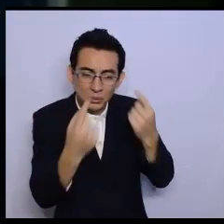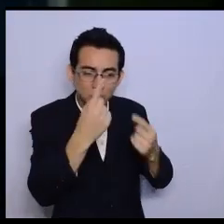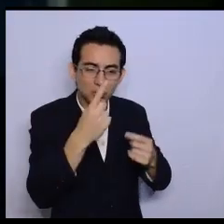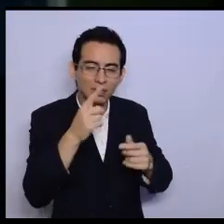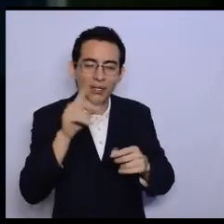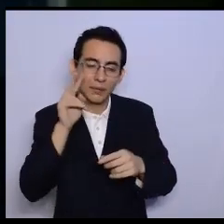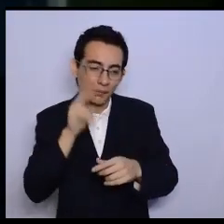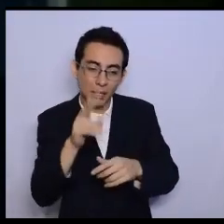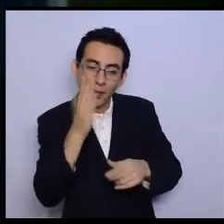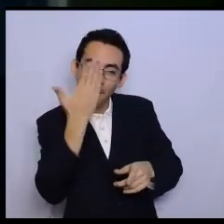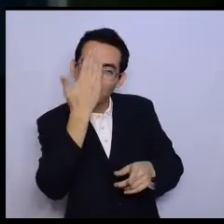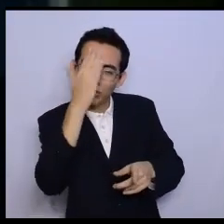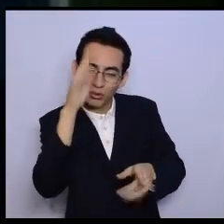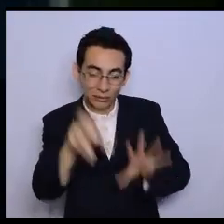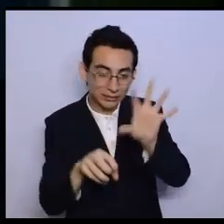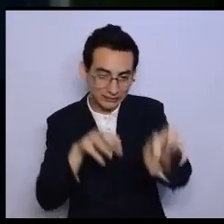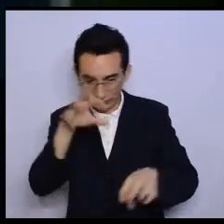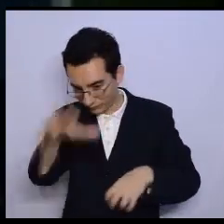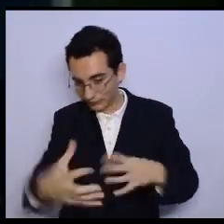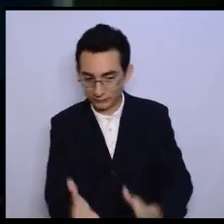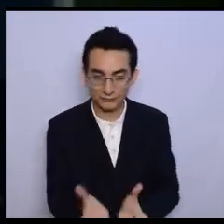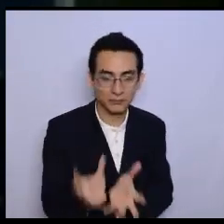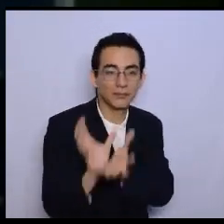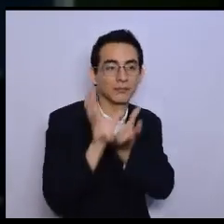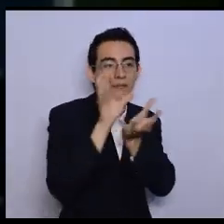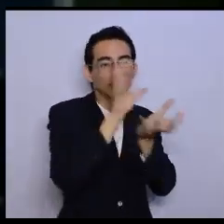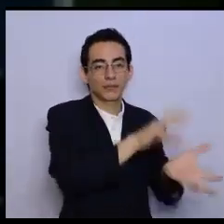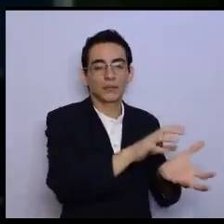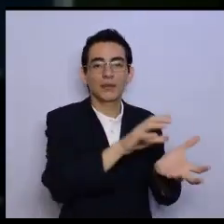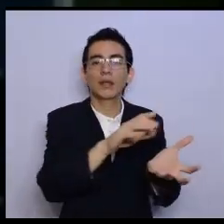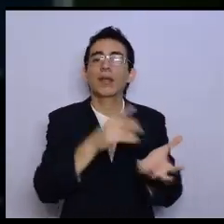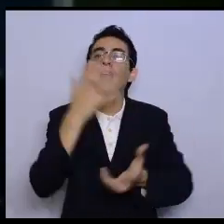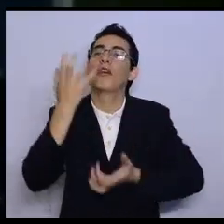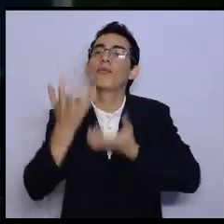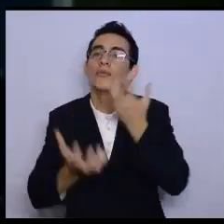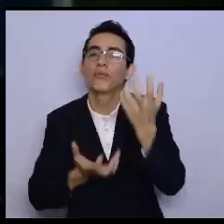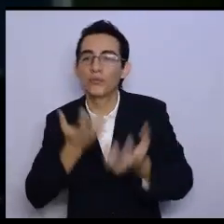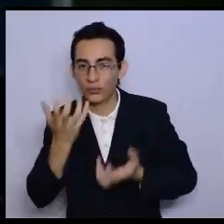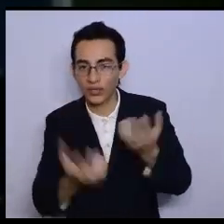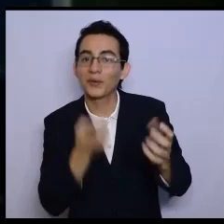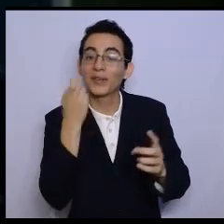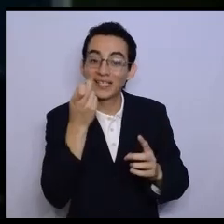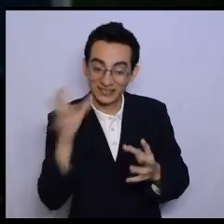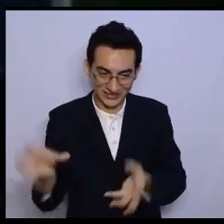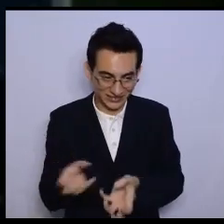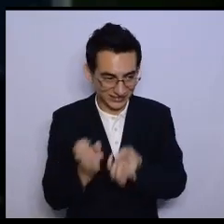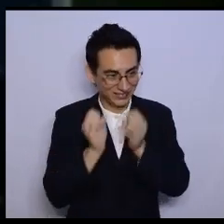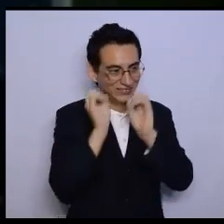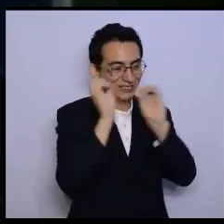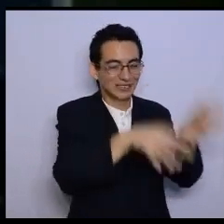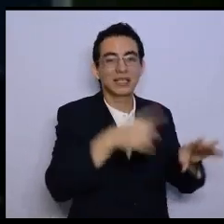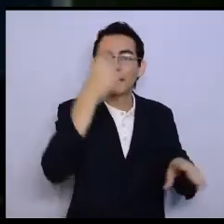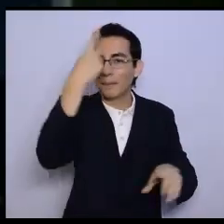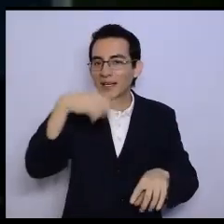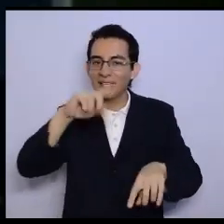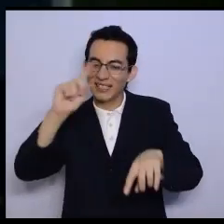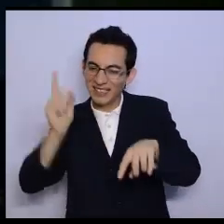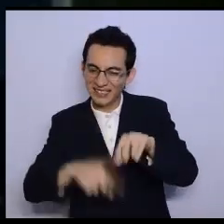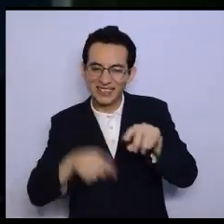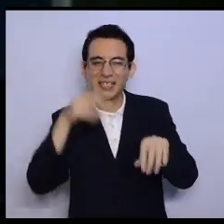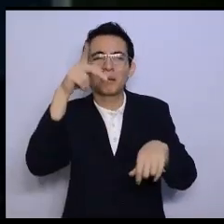lo meten posteriormente al crisol o al fuego para quitar todas